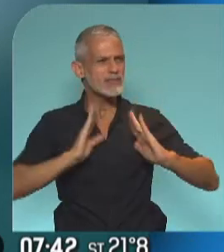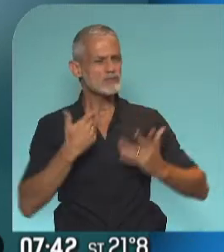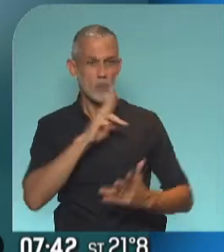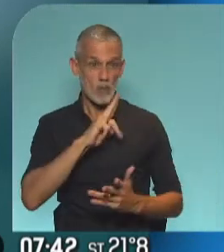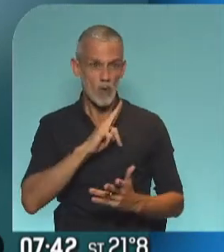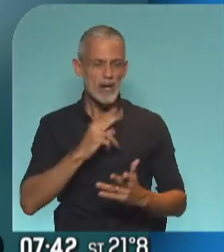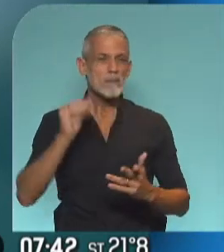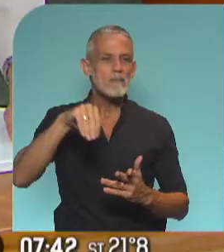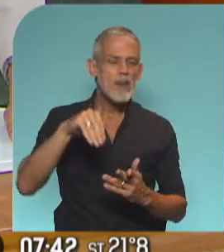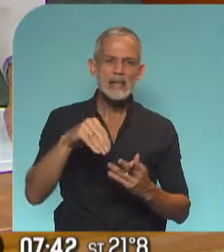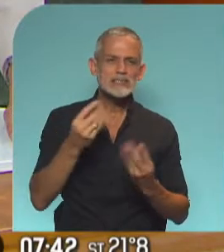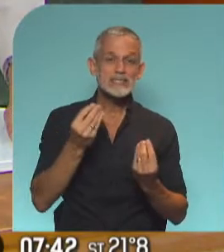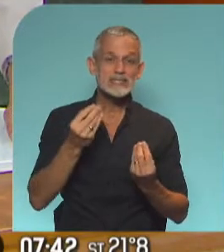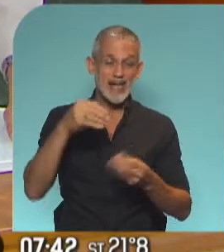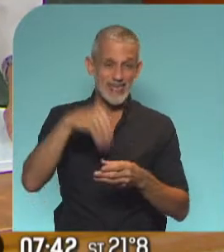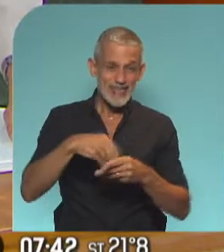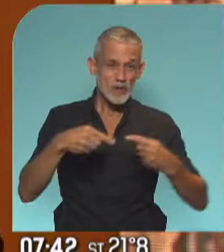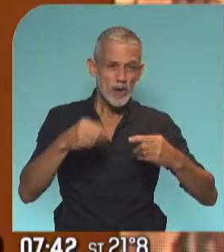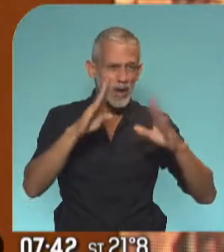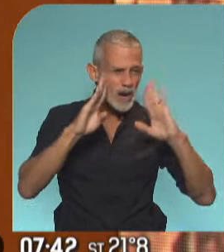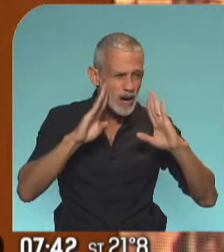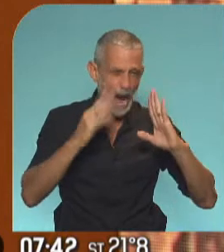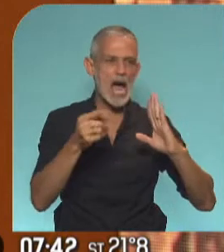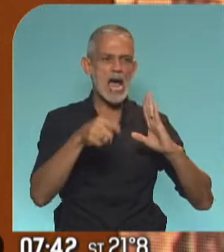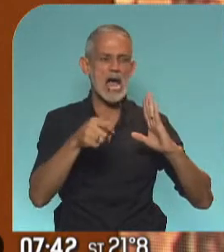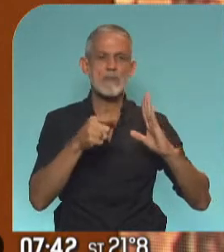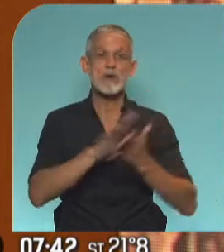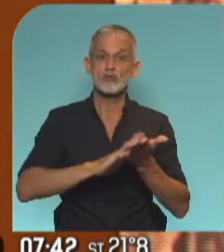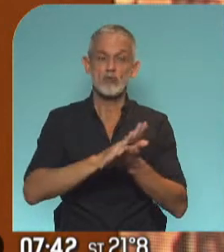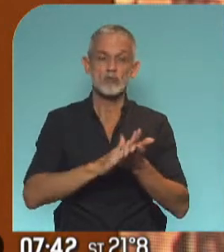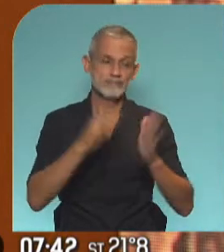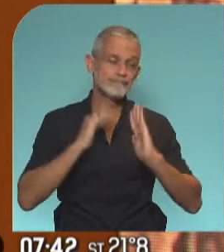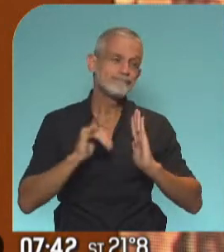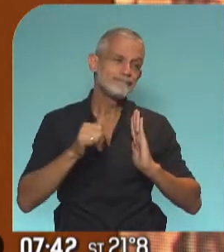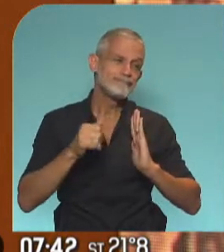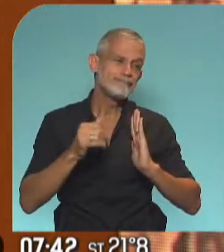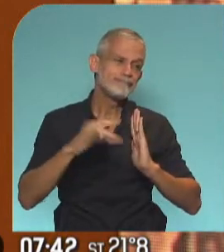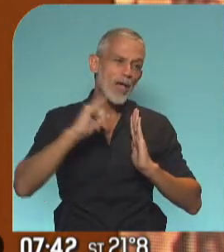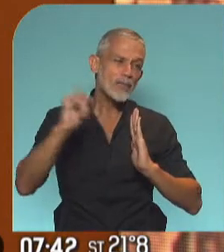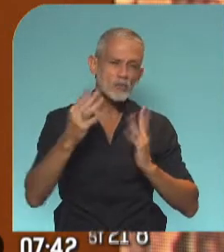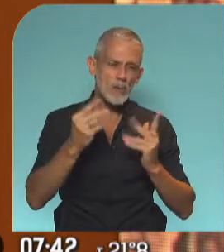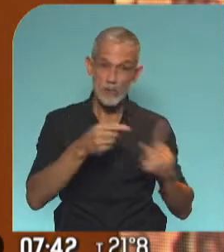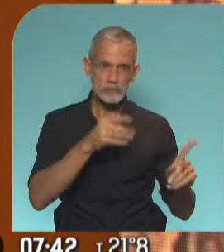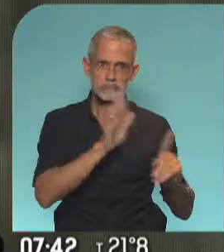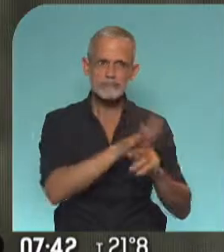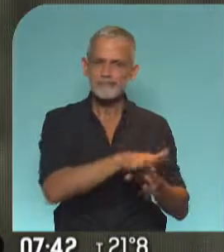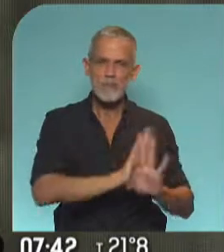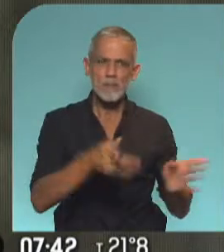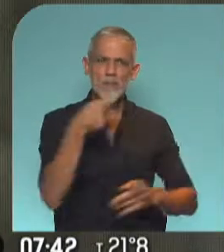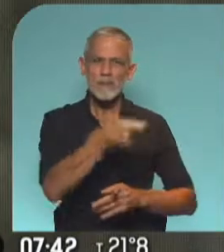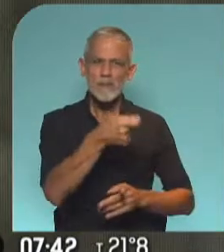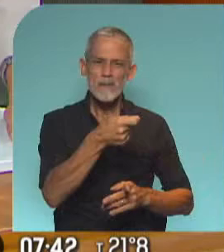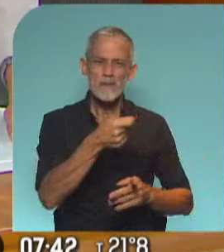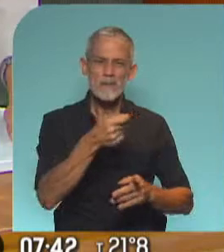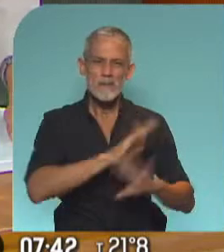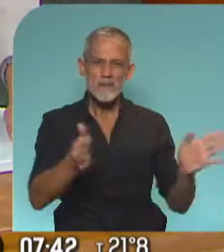Pero además, dentro de esa escucha, la necesidad de una respuesta inmediata para evitar el femicidio. Exacto. Una justicia que es